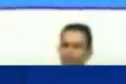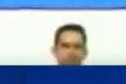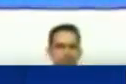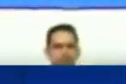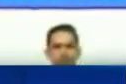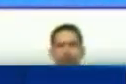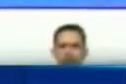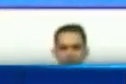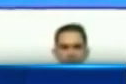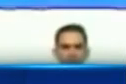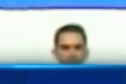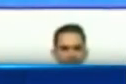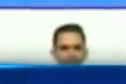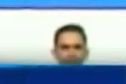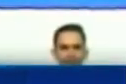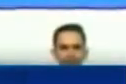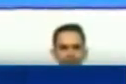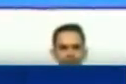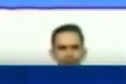Mi gobierno